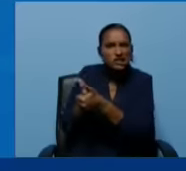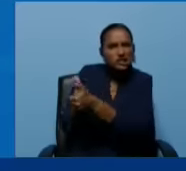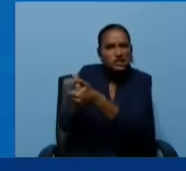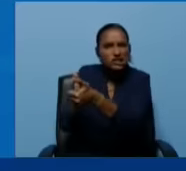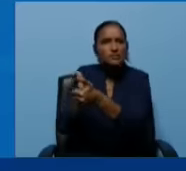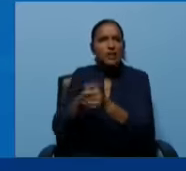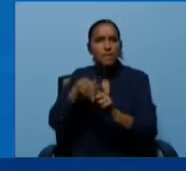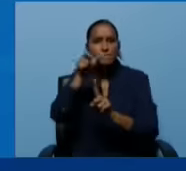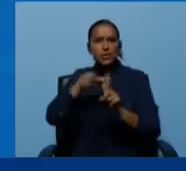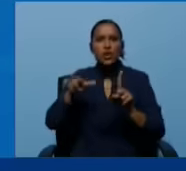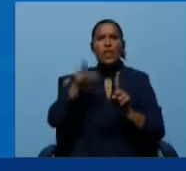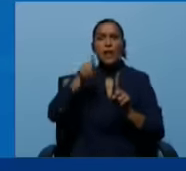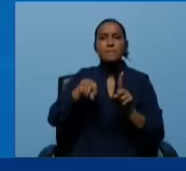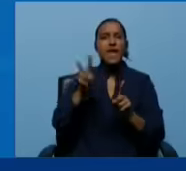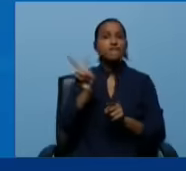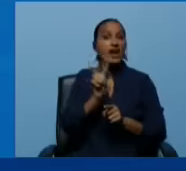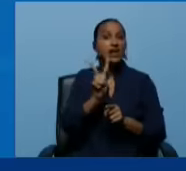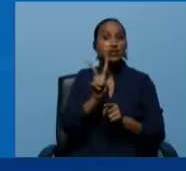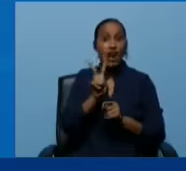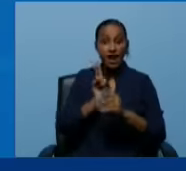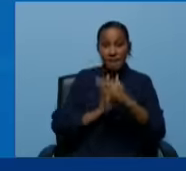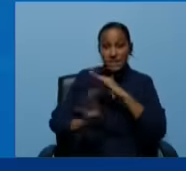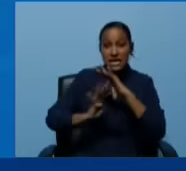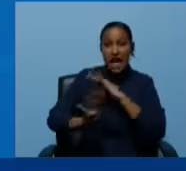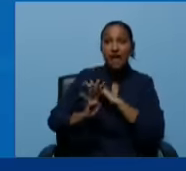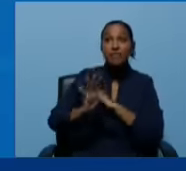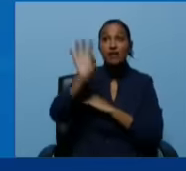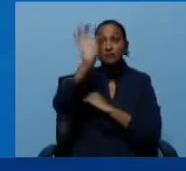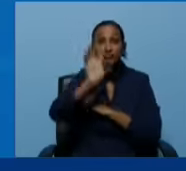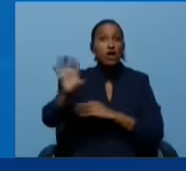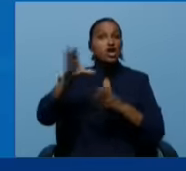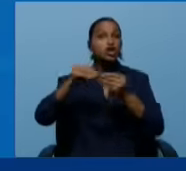Persiguen a los migrantes venezolanos en Sudamérica y más allá.